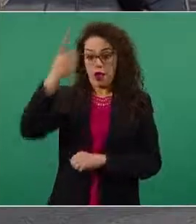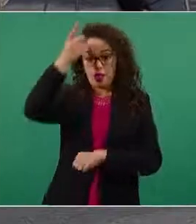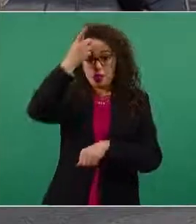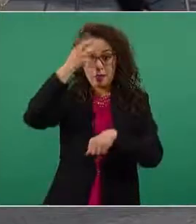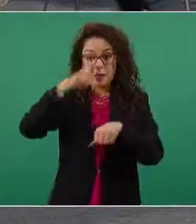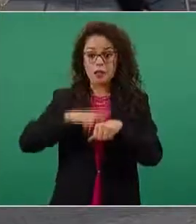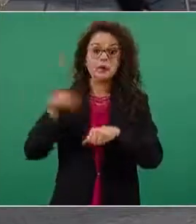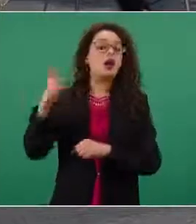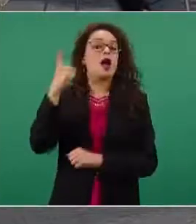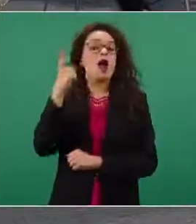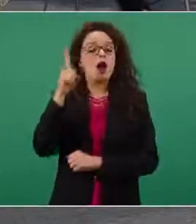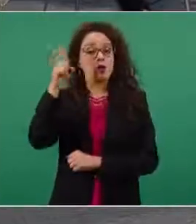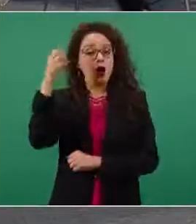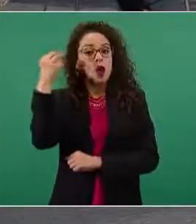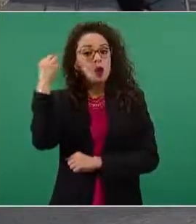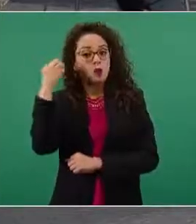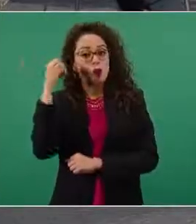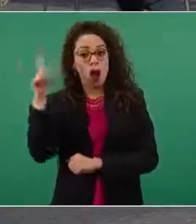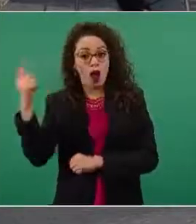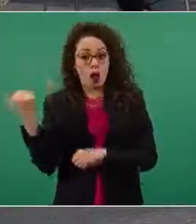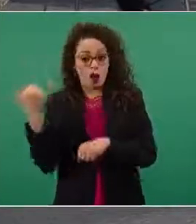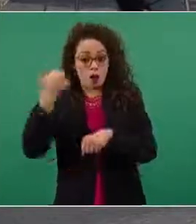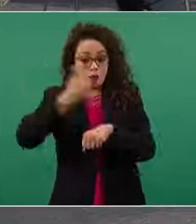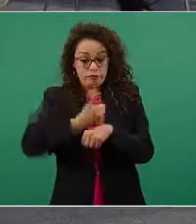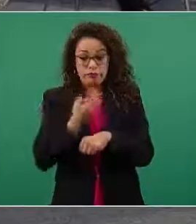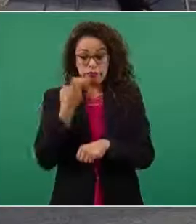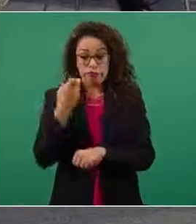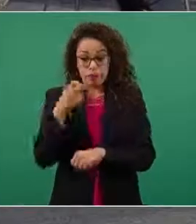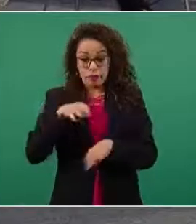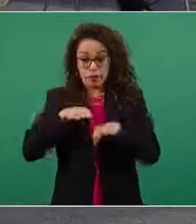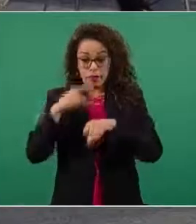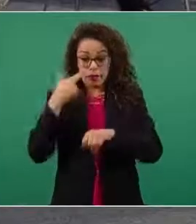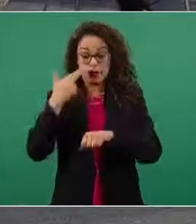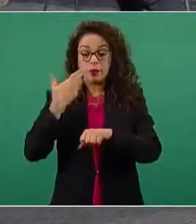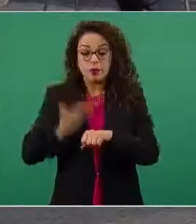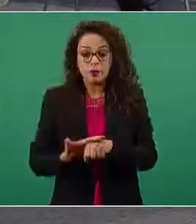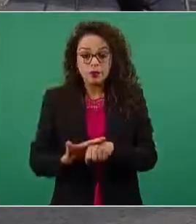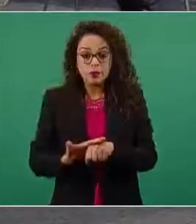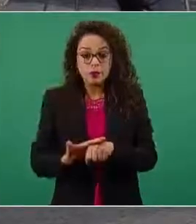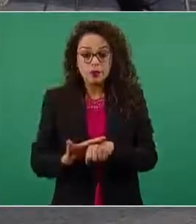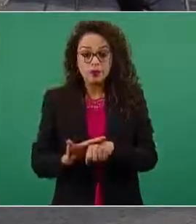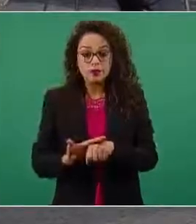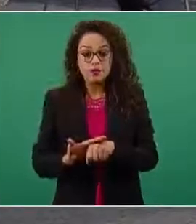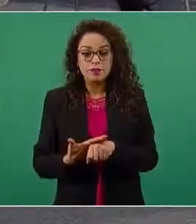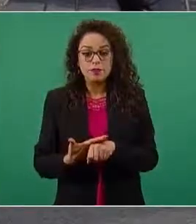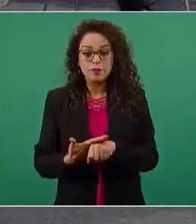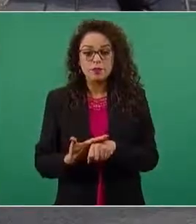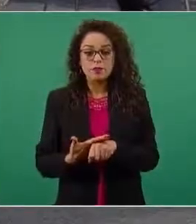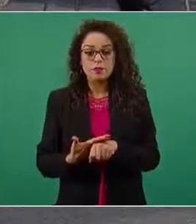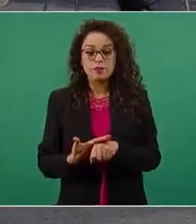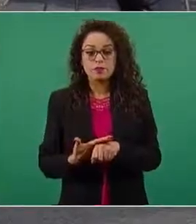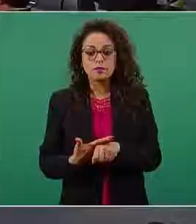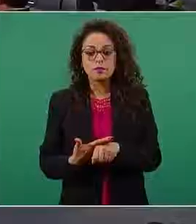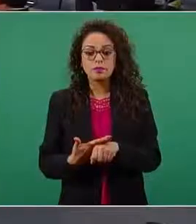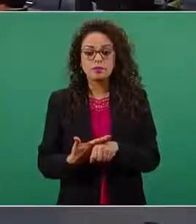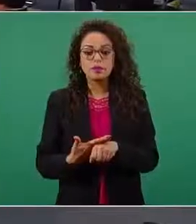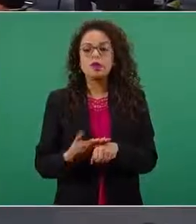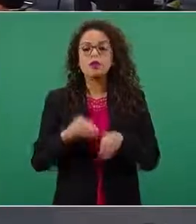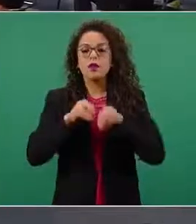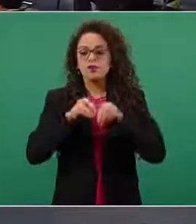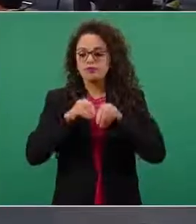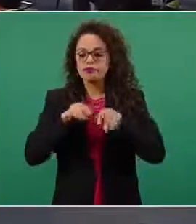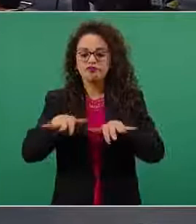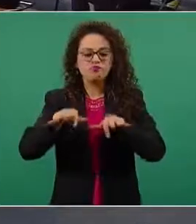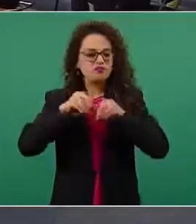Oaxaca, cuando asumió el cargo, pues empezaron también una campaña fuerte contra